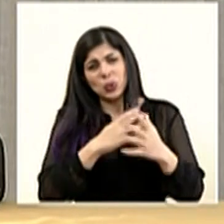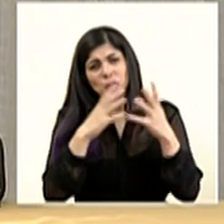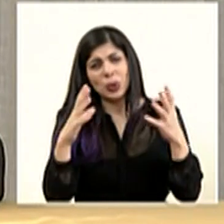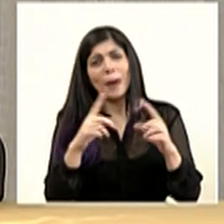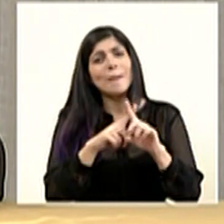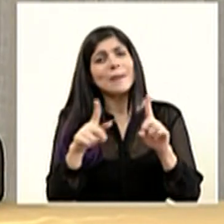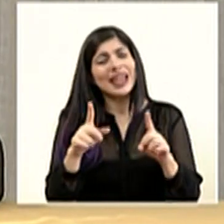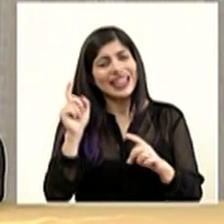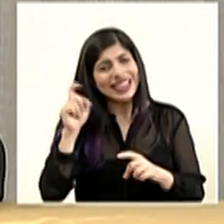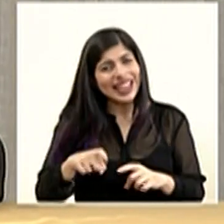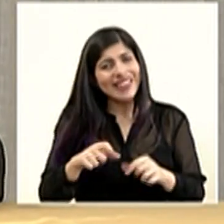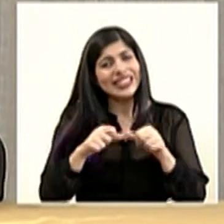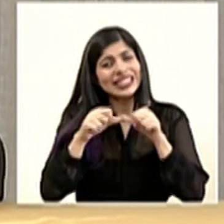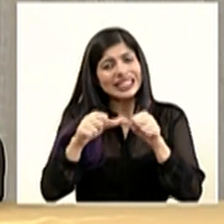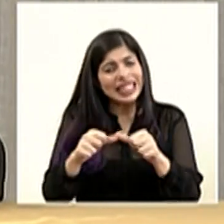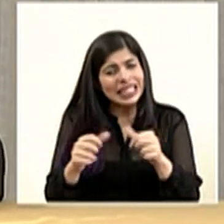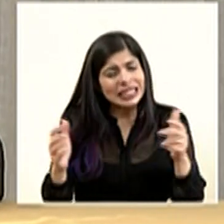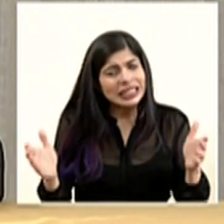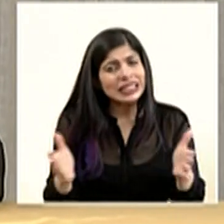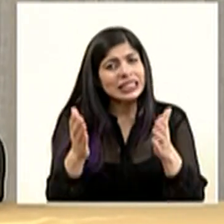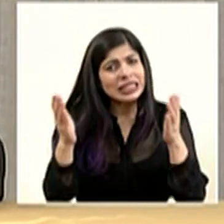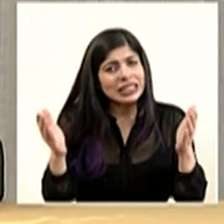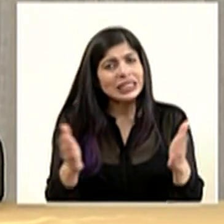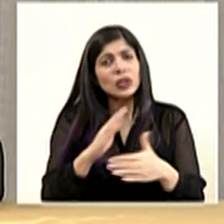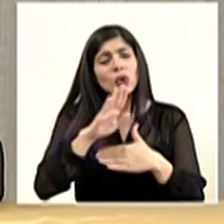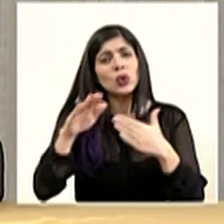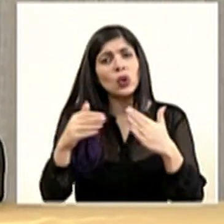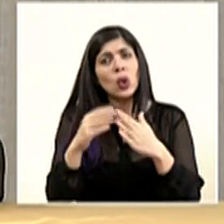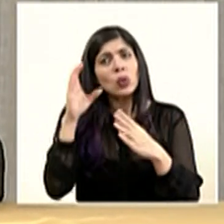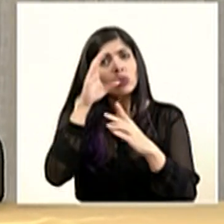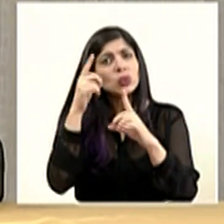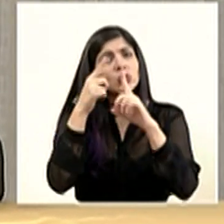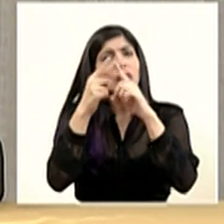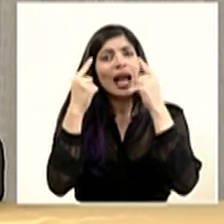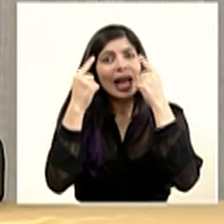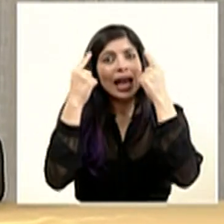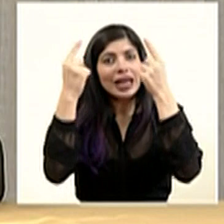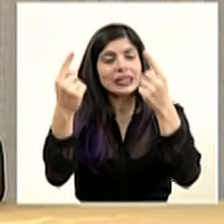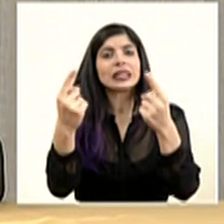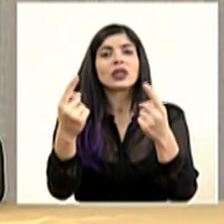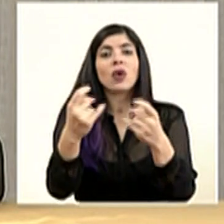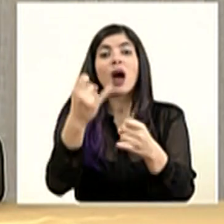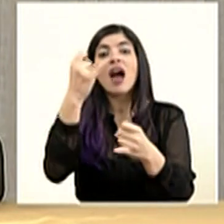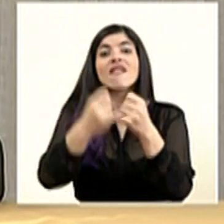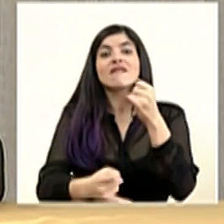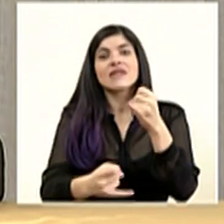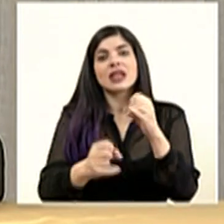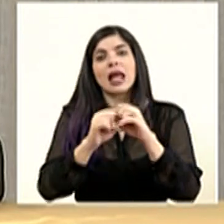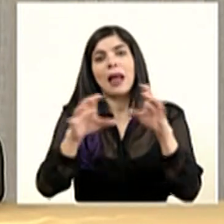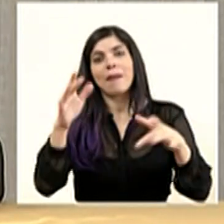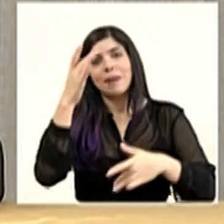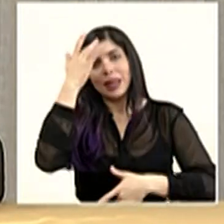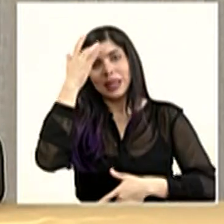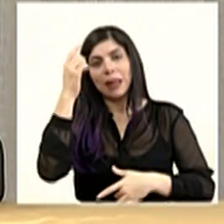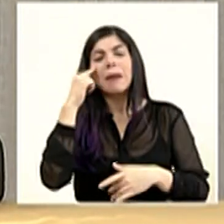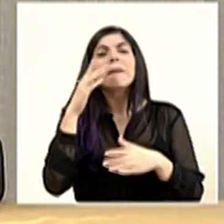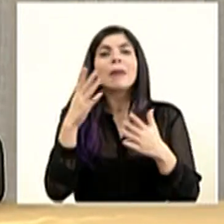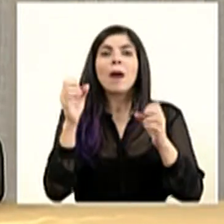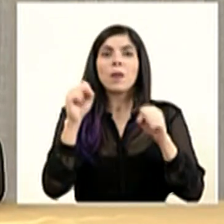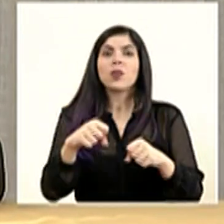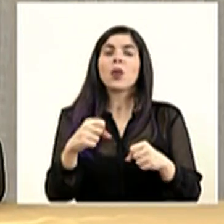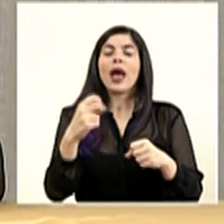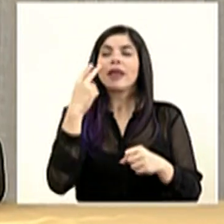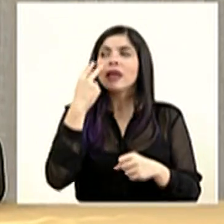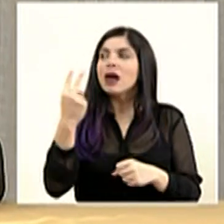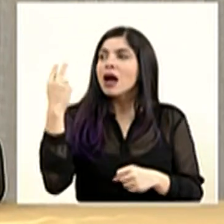pero que tenemos que seguir empujando todos y todas el éxito que podemos lograr al final de la pandemia para justamente decir que